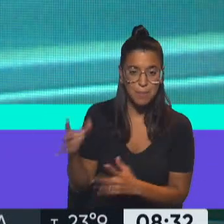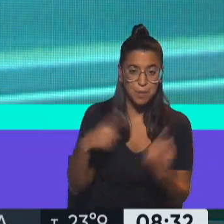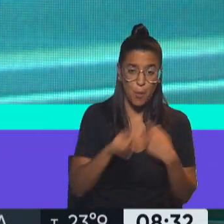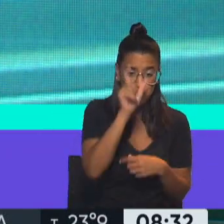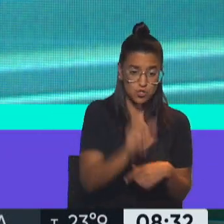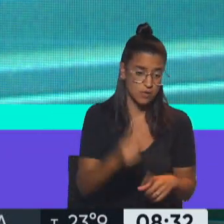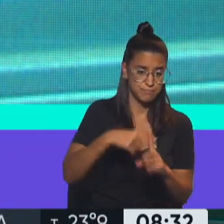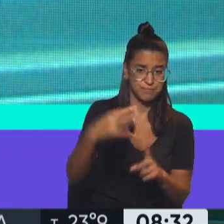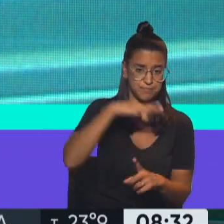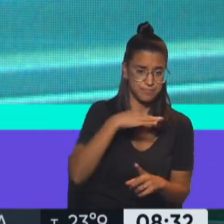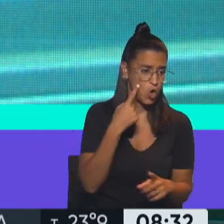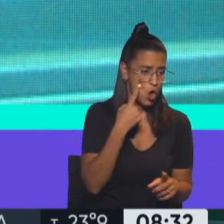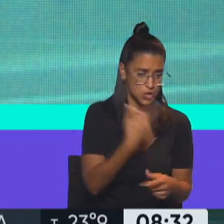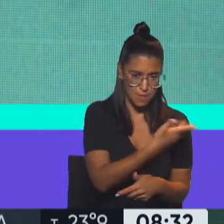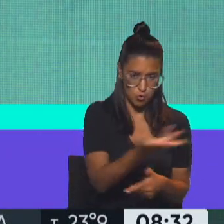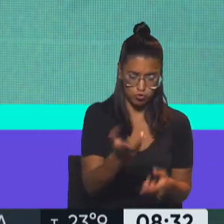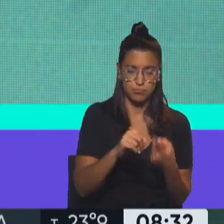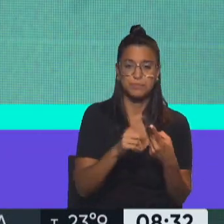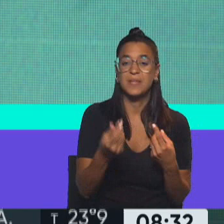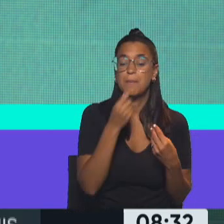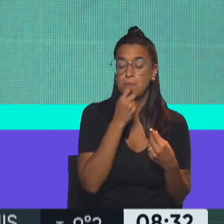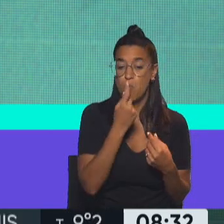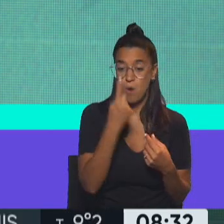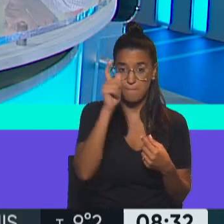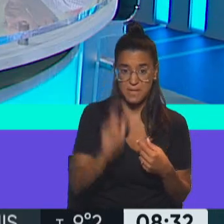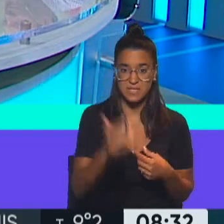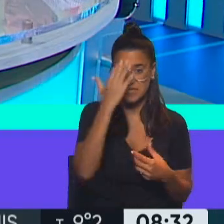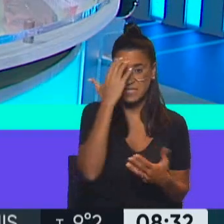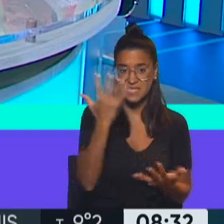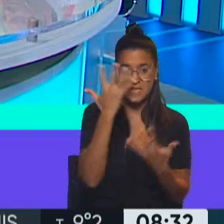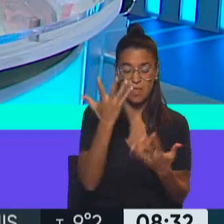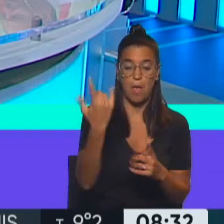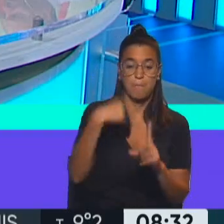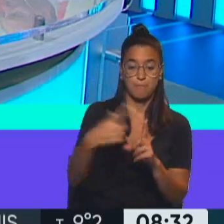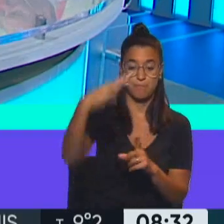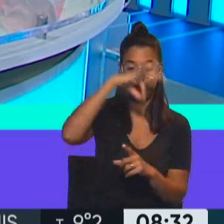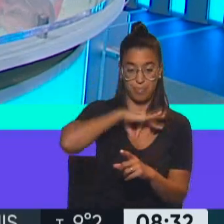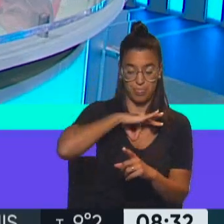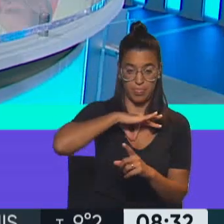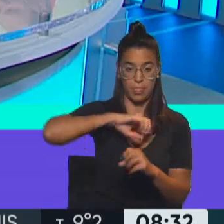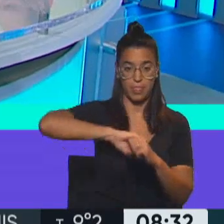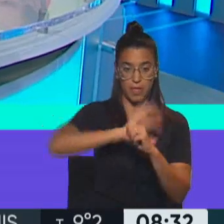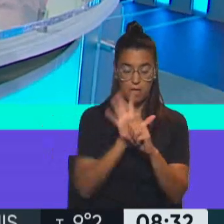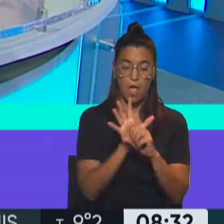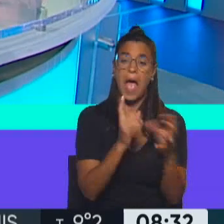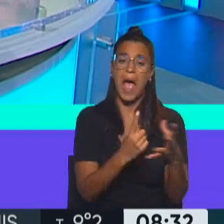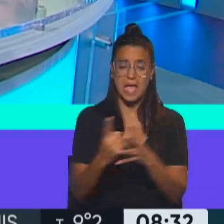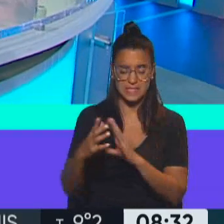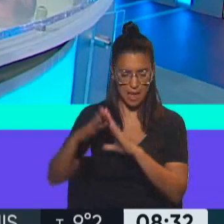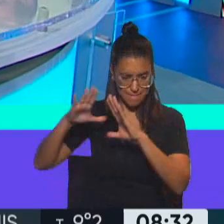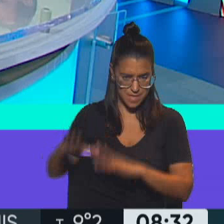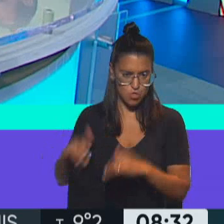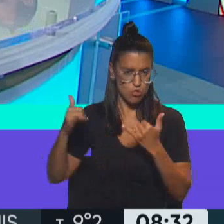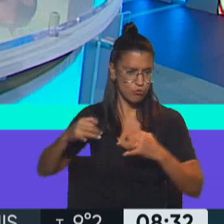dan positivo. ¿Qué pasa si una persona hace 15 días dio positivo, cumplió con el aislamiento